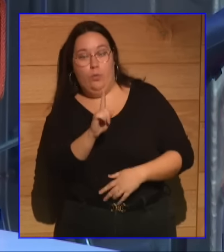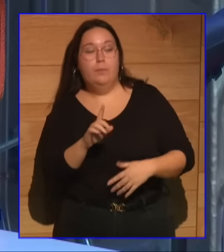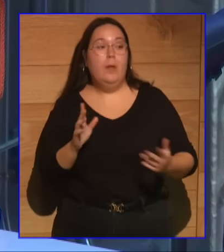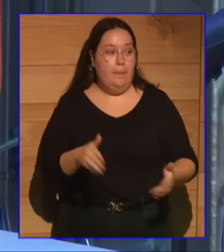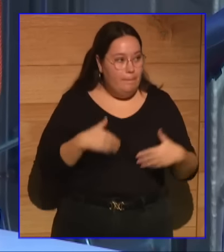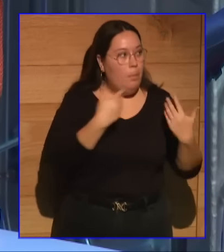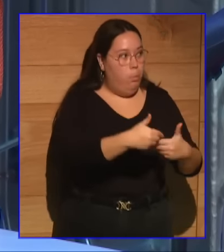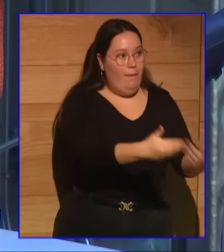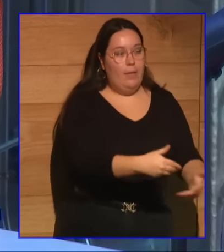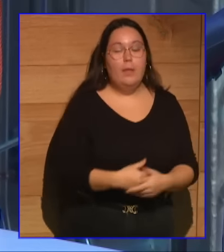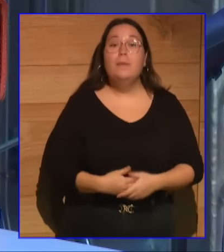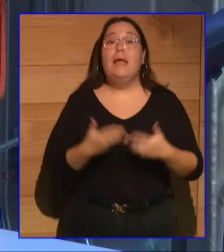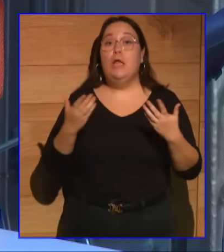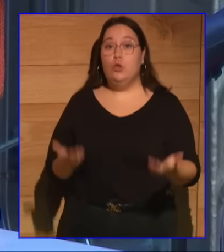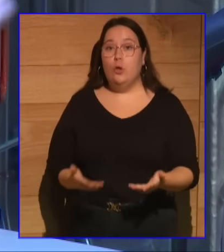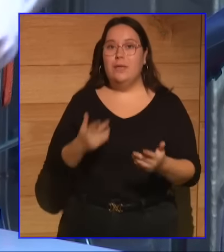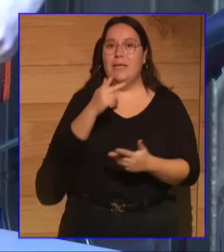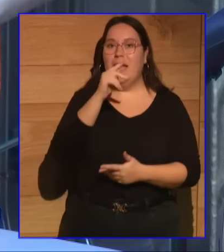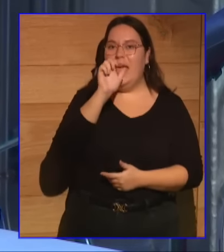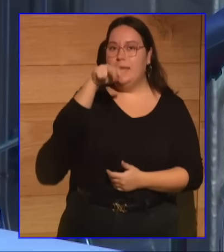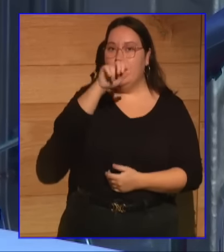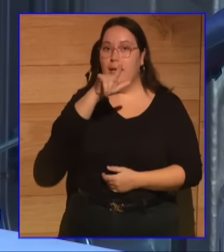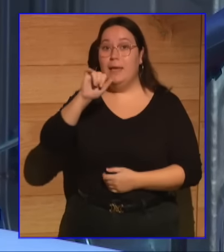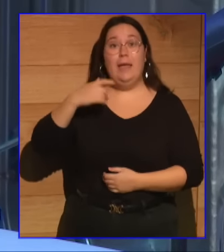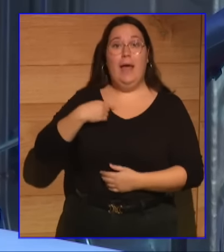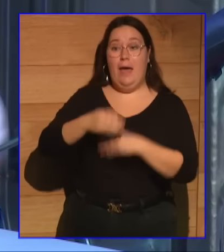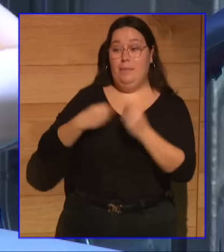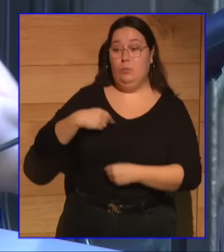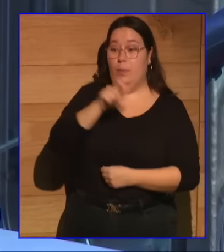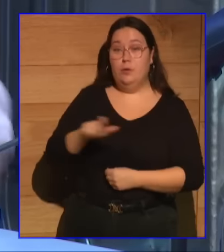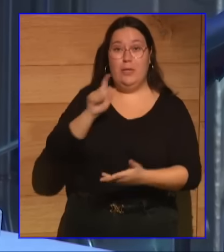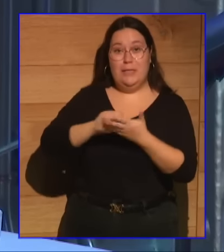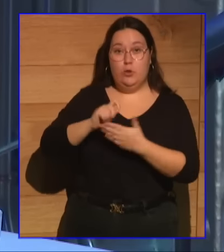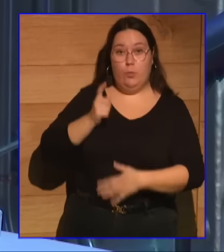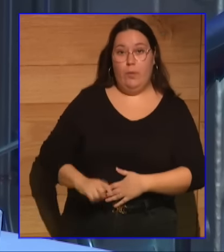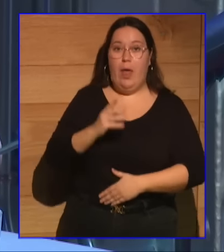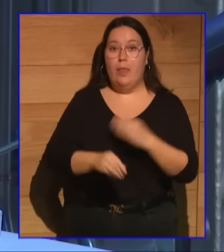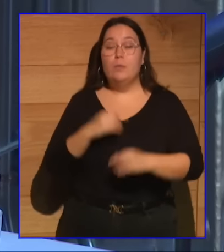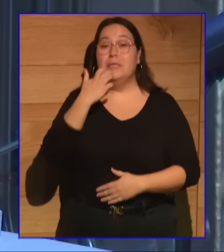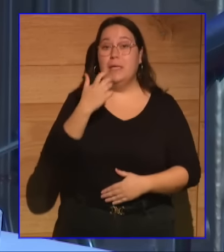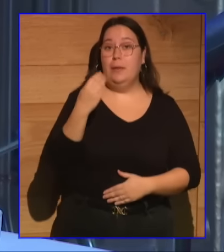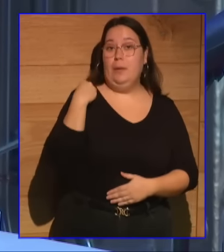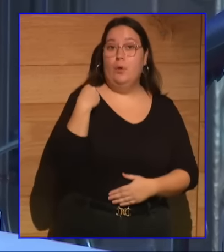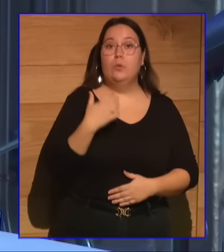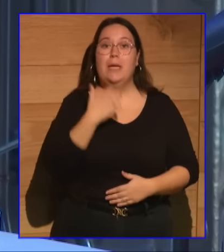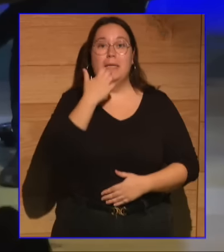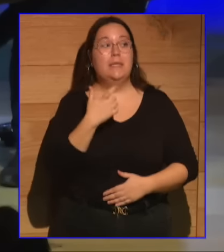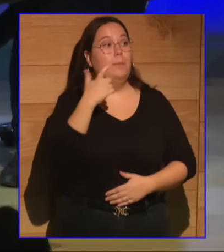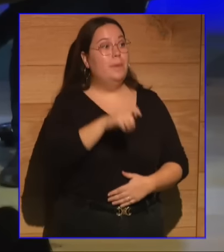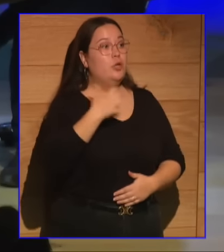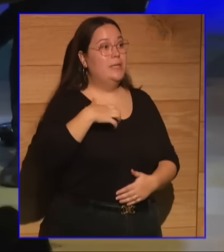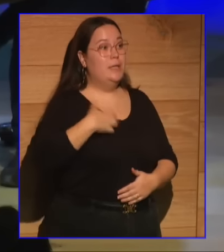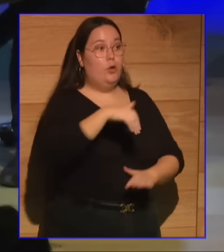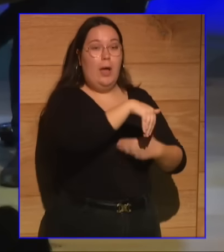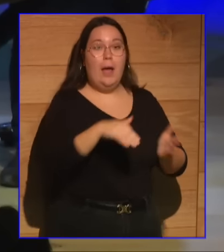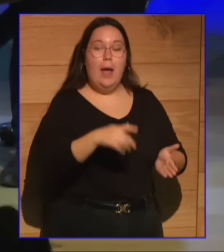favor. Y entonces Kennedy hace lo que hacemos todos los escritores cuando... Nos dicen, es que... Cuando un argentino